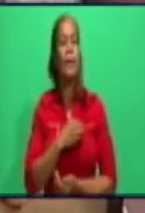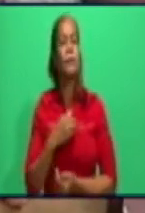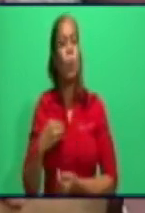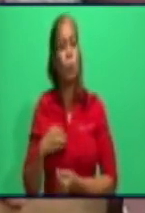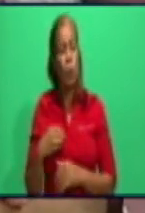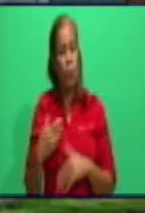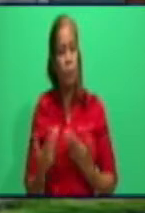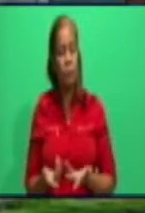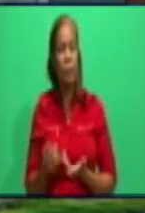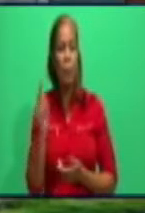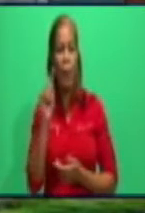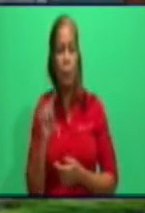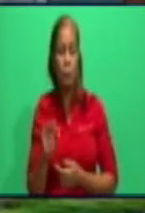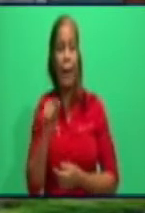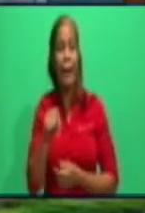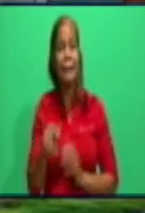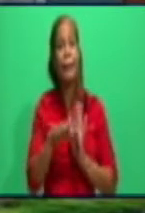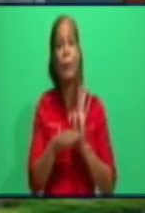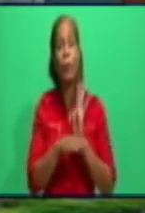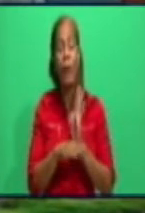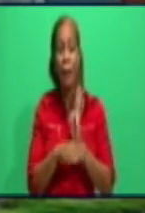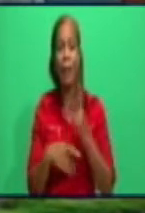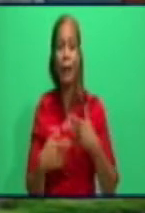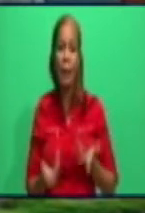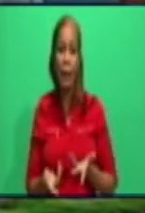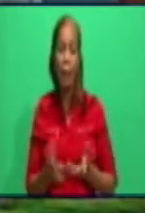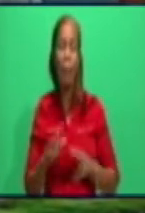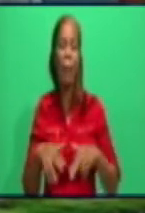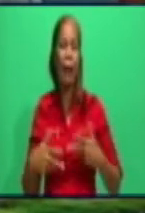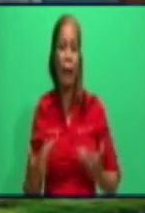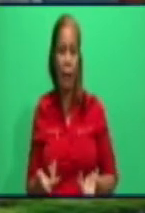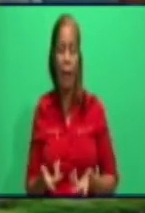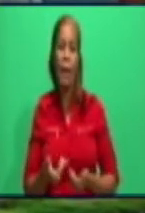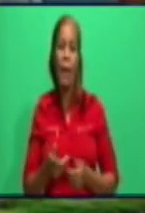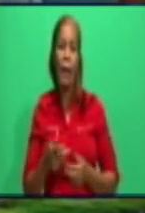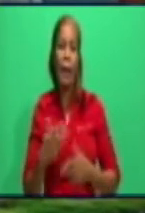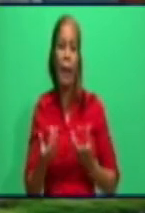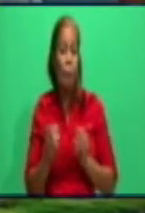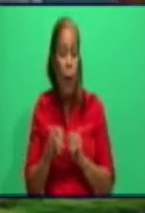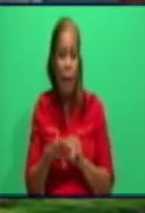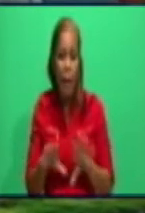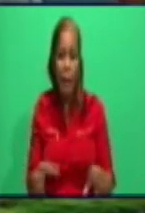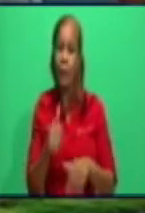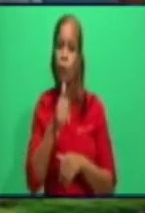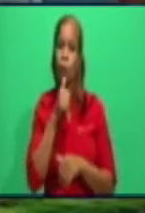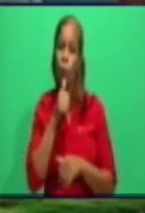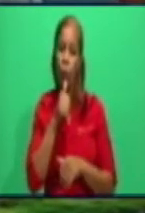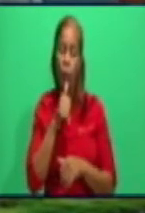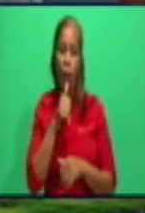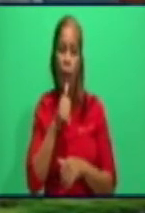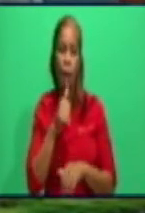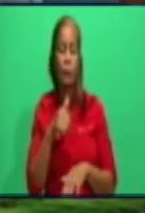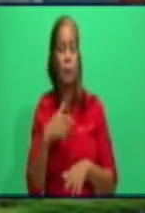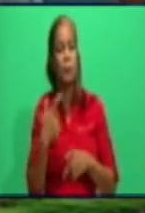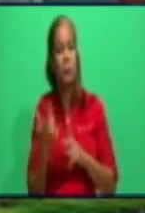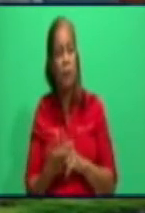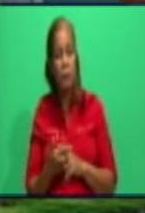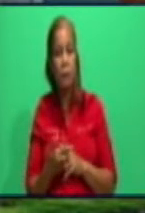persigue el objetivo de aclarar dudas de la población y de despejar cualquier tipo de